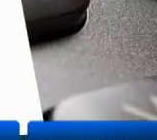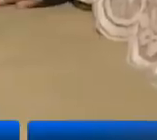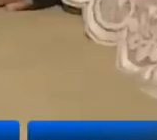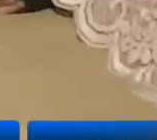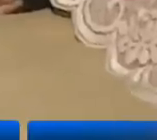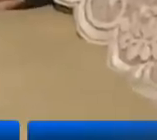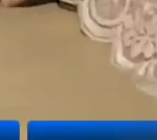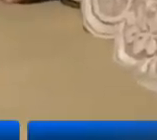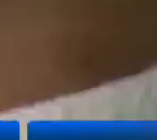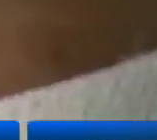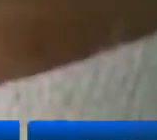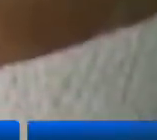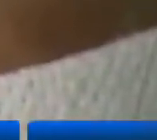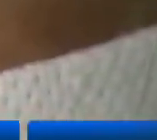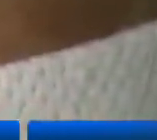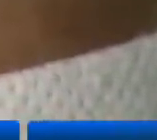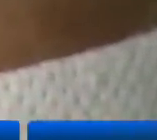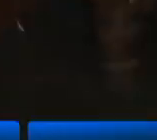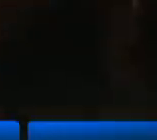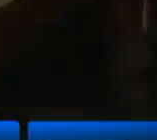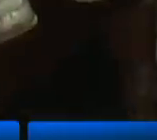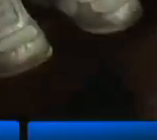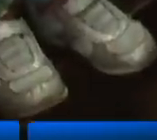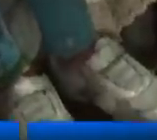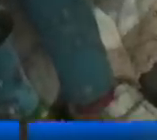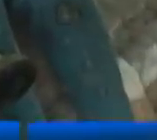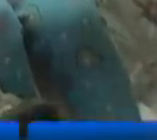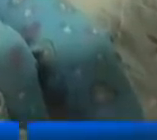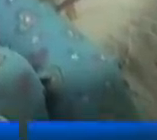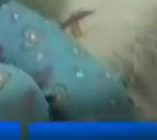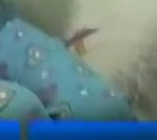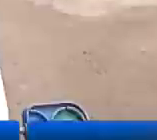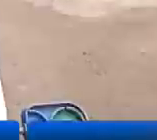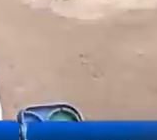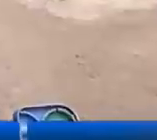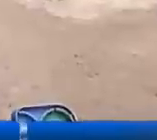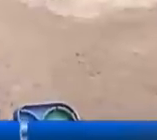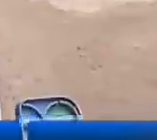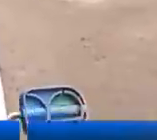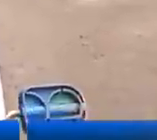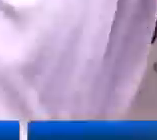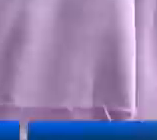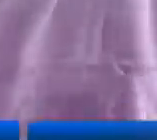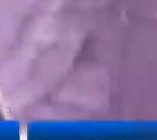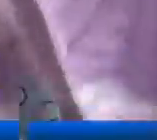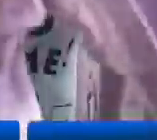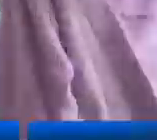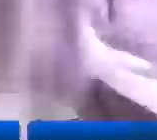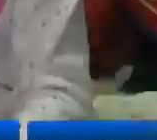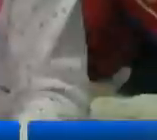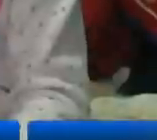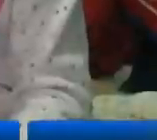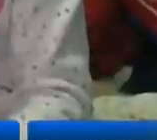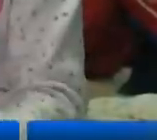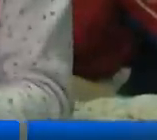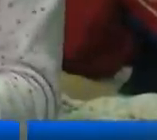098-946-7922. Esta familia necesita de su ayuda y de la atención urgente de las autoridades para que estos pequeños puedan volver a